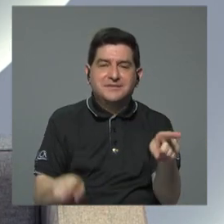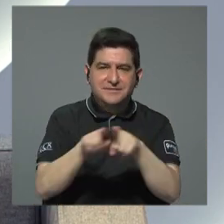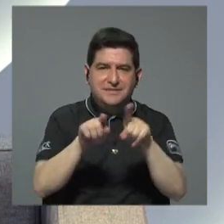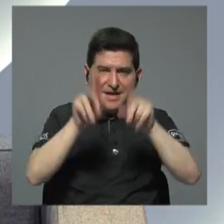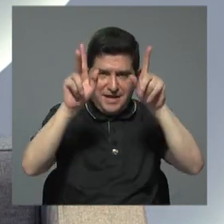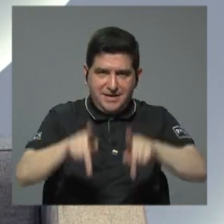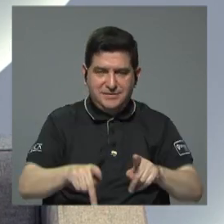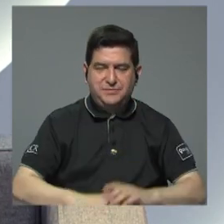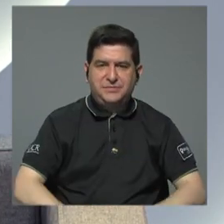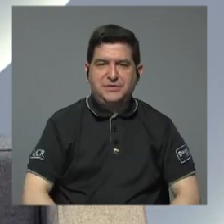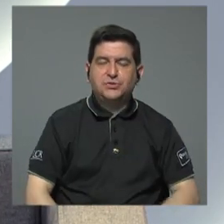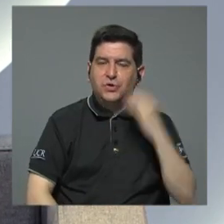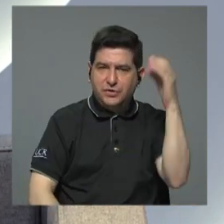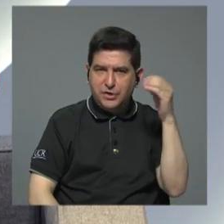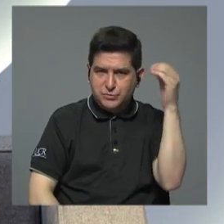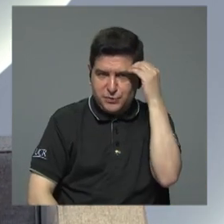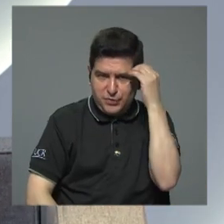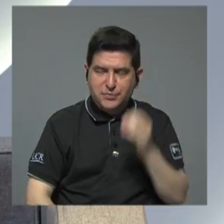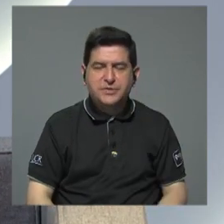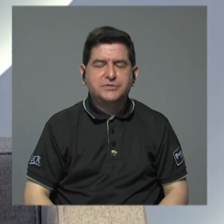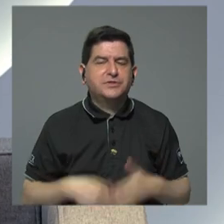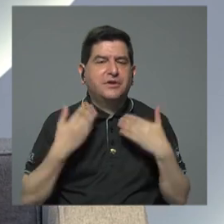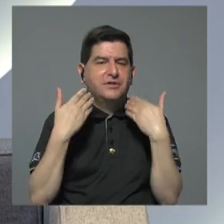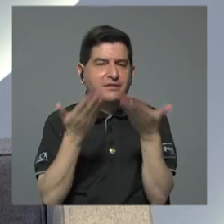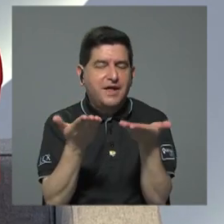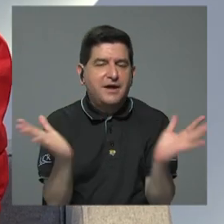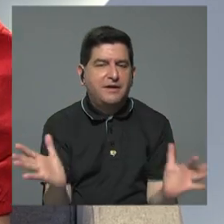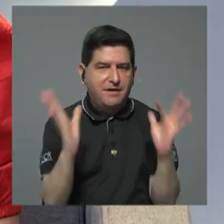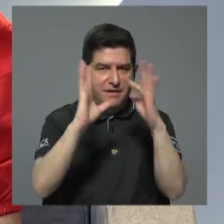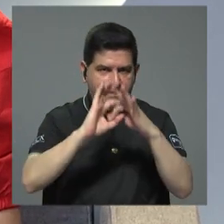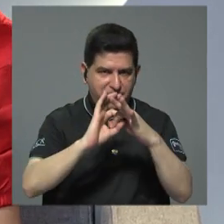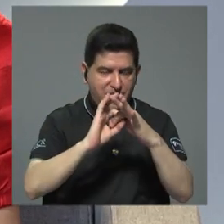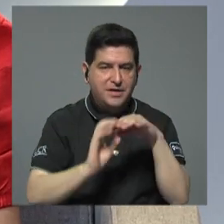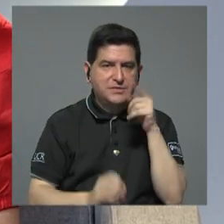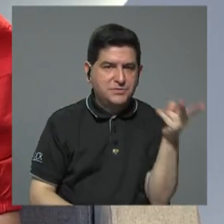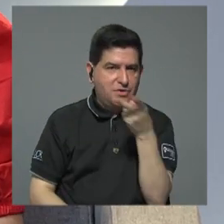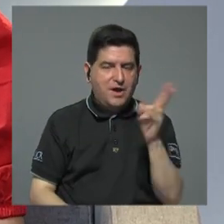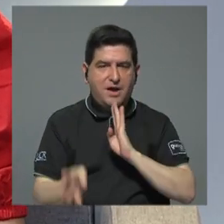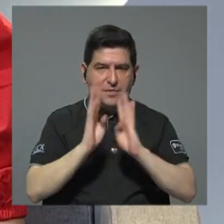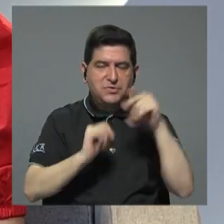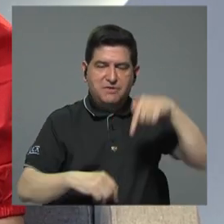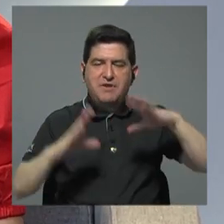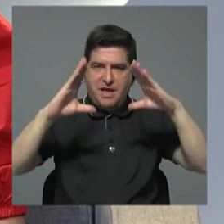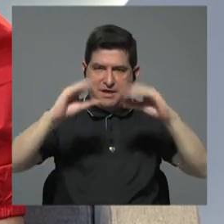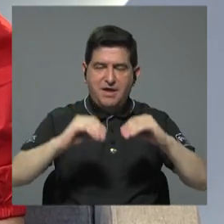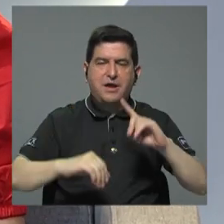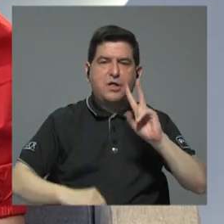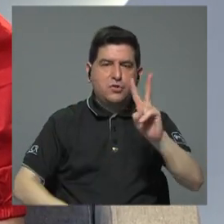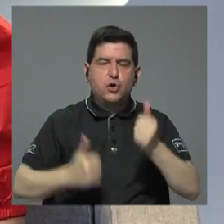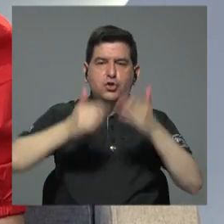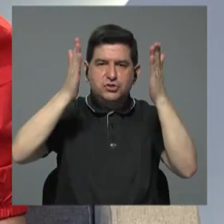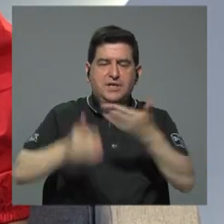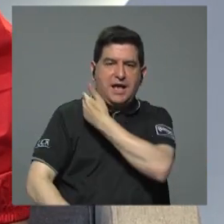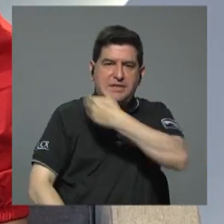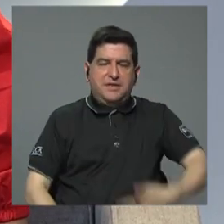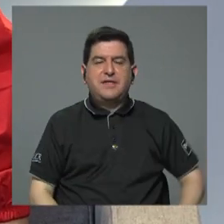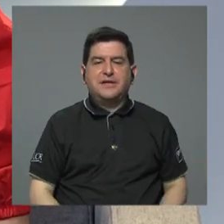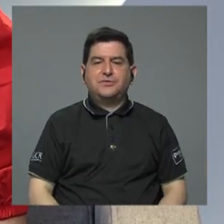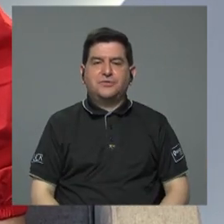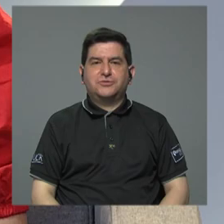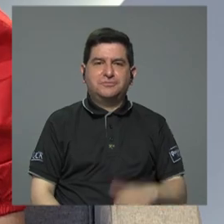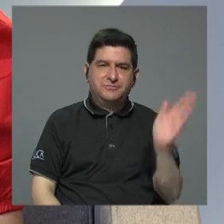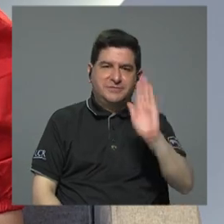estas opiniones que nos virtieron a propósito de lo que ustedes dos han dicho esta noche, dos aspirantes a la presidencia. Tengo que